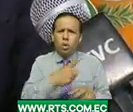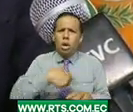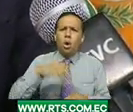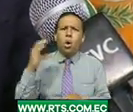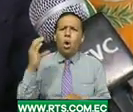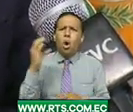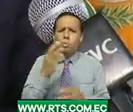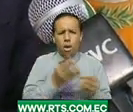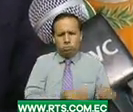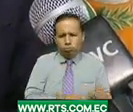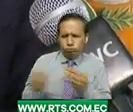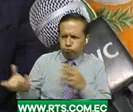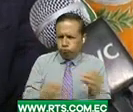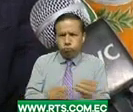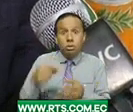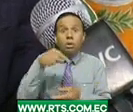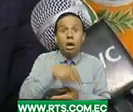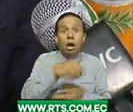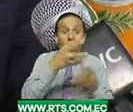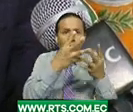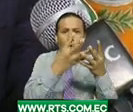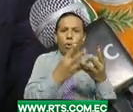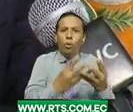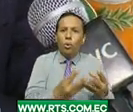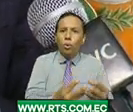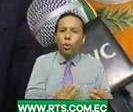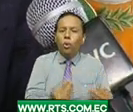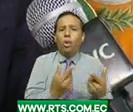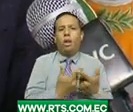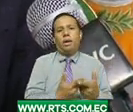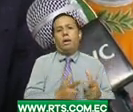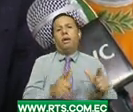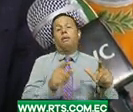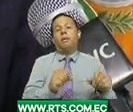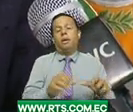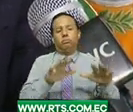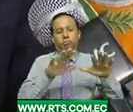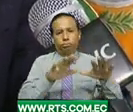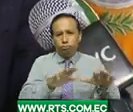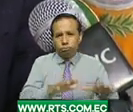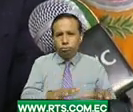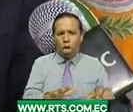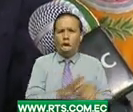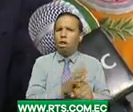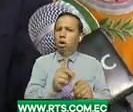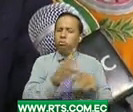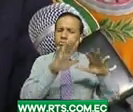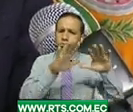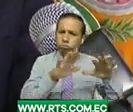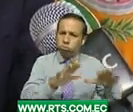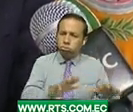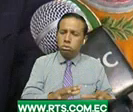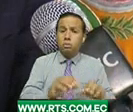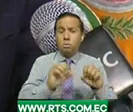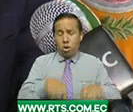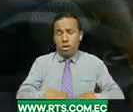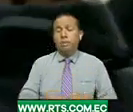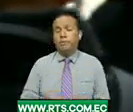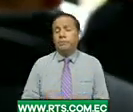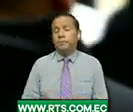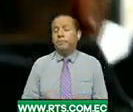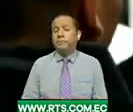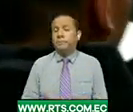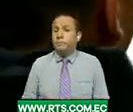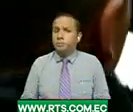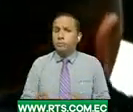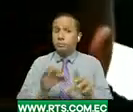esto significa que el centro de rehabilitación social de Tulcán tendrá realmente más oportunidad para no tener ese hacinamiento. De acuerdo a